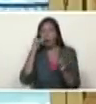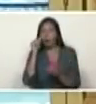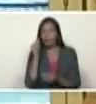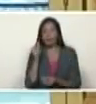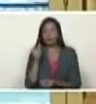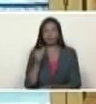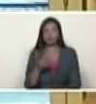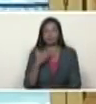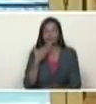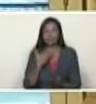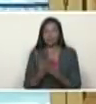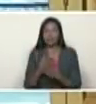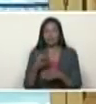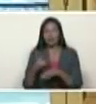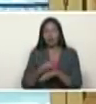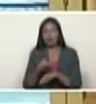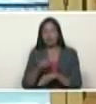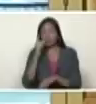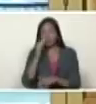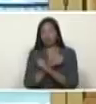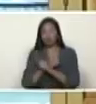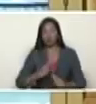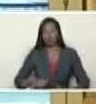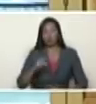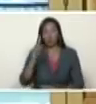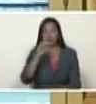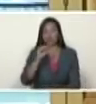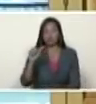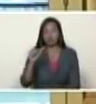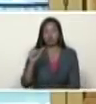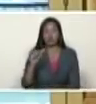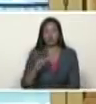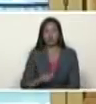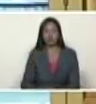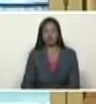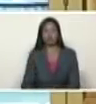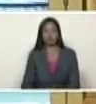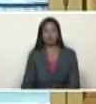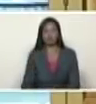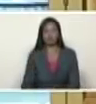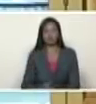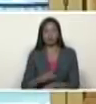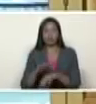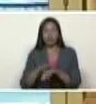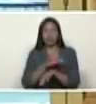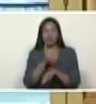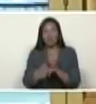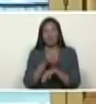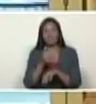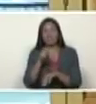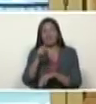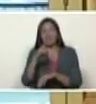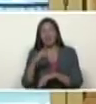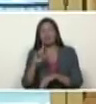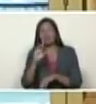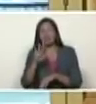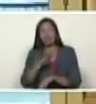Le agradezco al general Padrino, que una semana antes me alertó. Y le agradezco a mi jefe de Casa Militar,